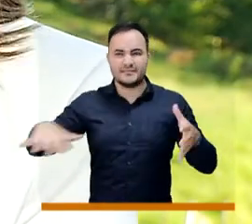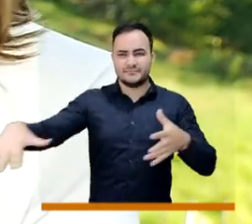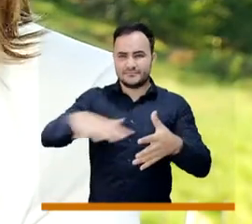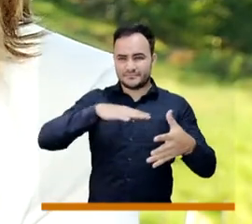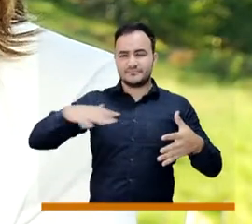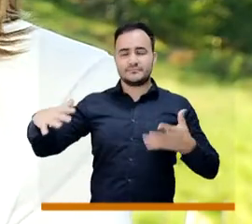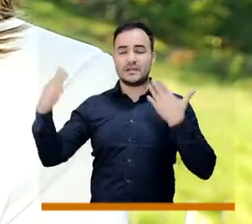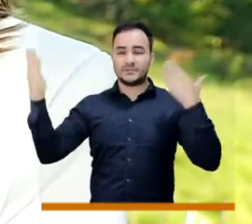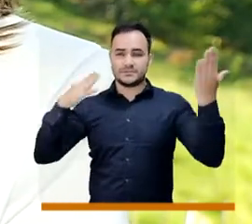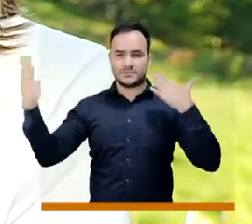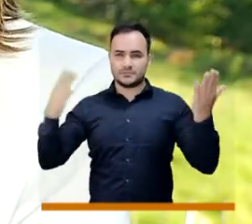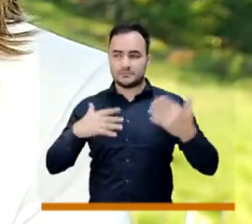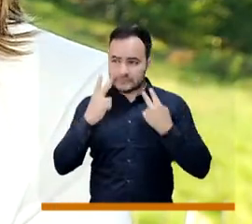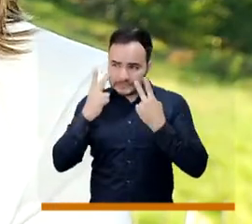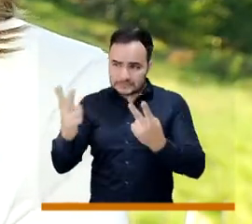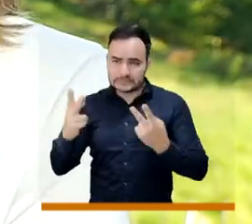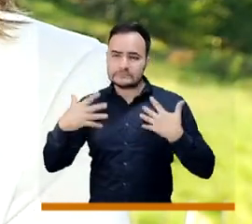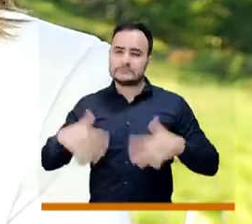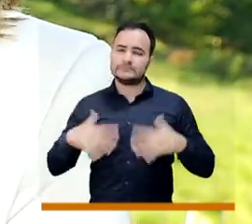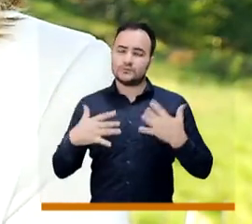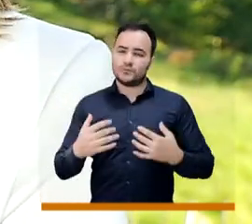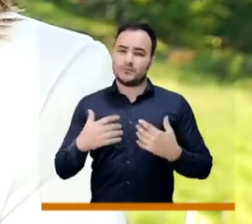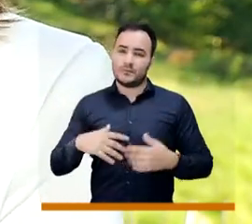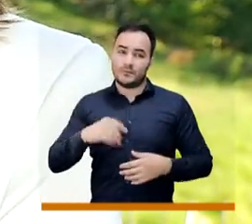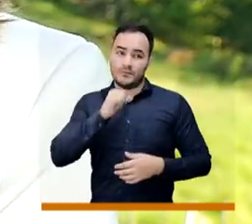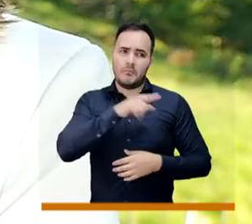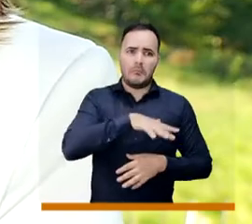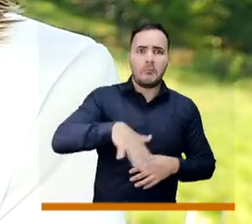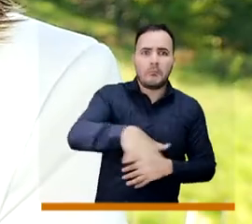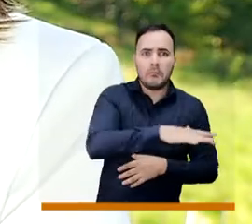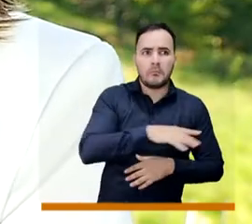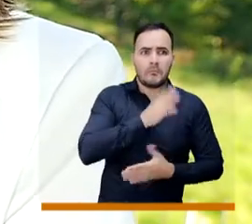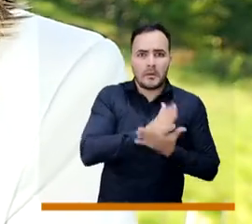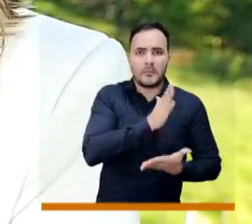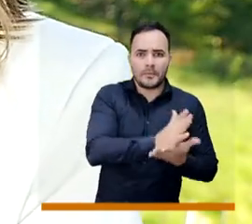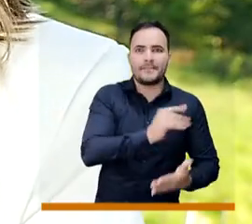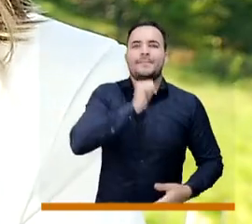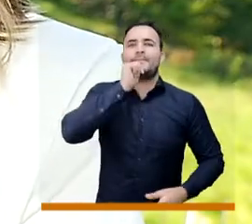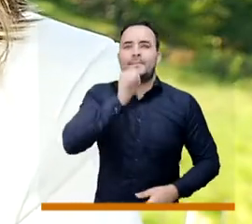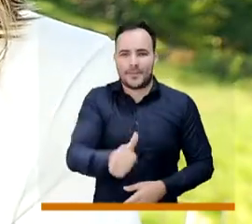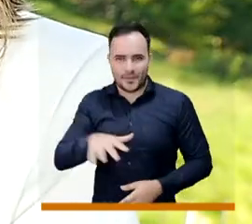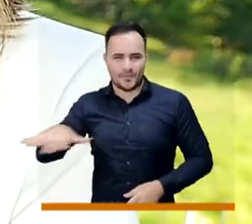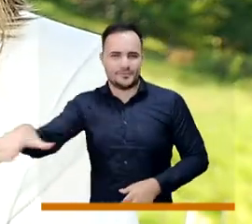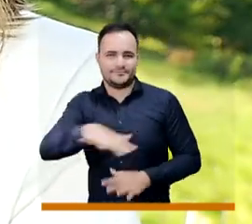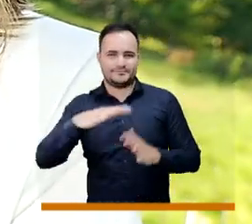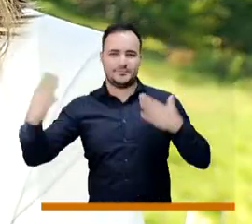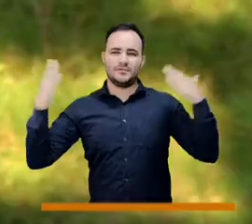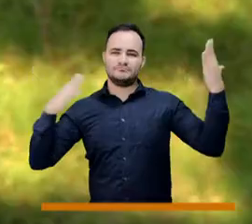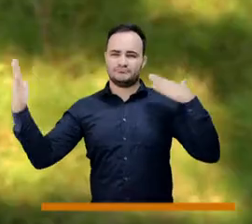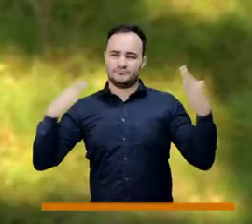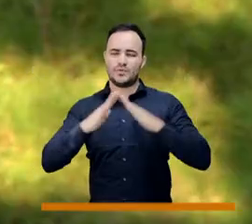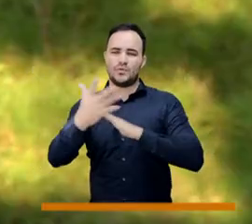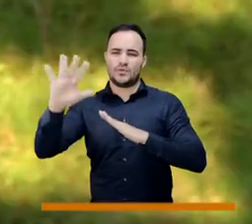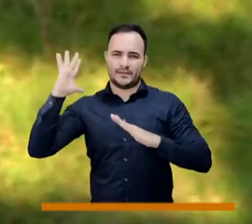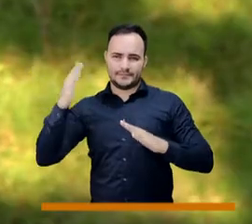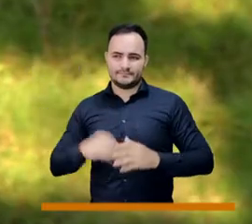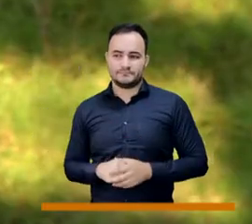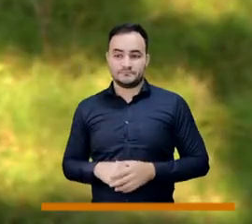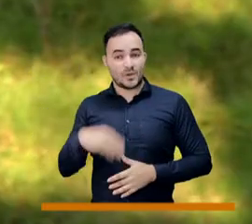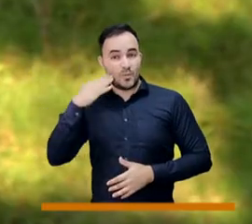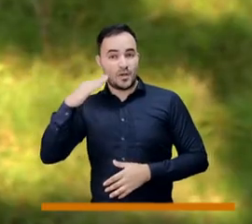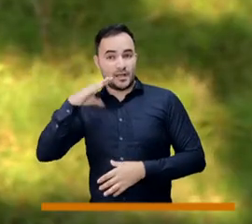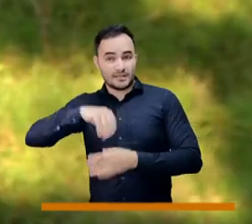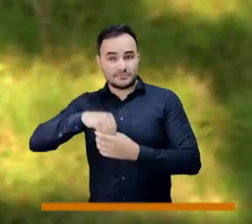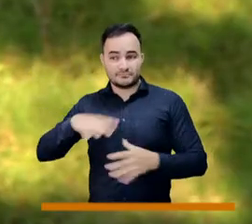está muy sesgado y se ve con mayor crudeza en la ruralidad. Entonces, las mujeres rurales tenemos unos